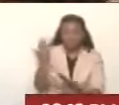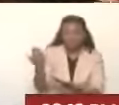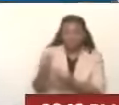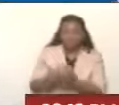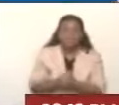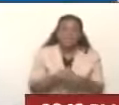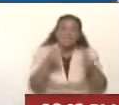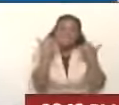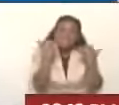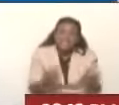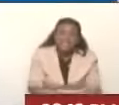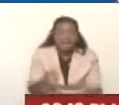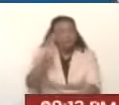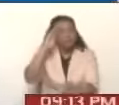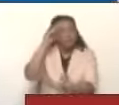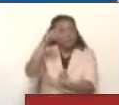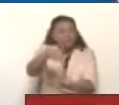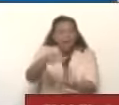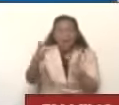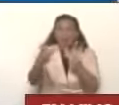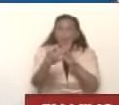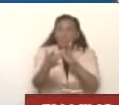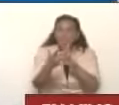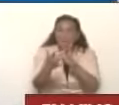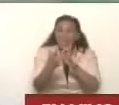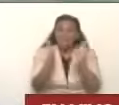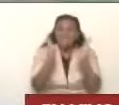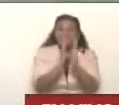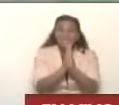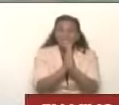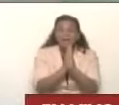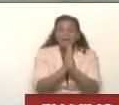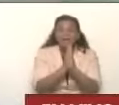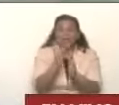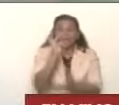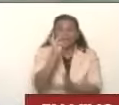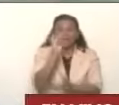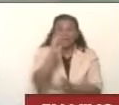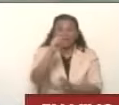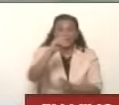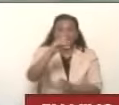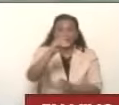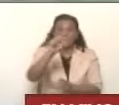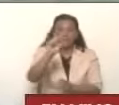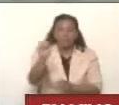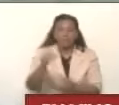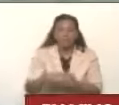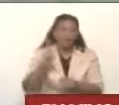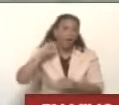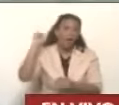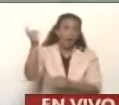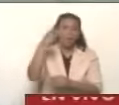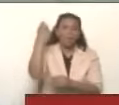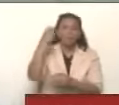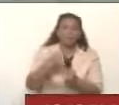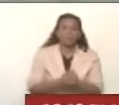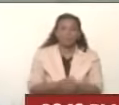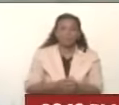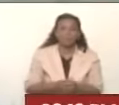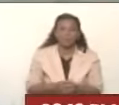Vámonos inmediatamente a San Fernando de Apure, allá en el Apure, Apure